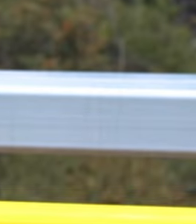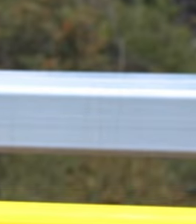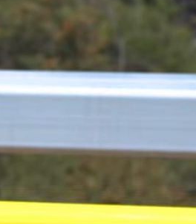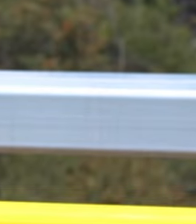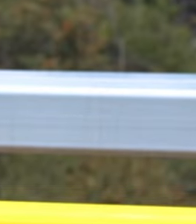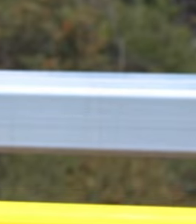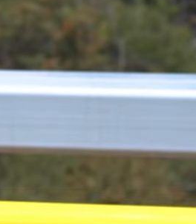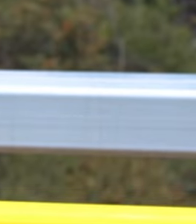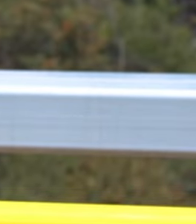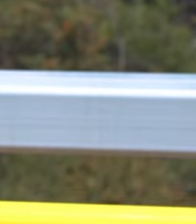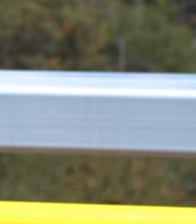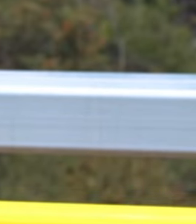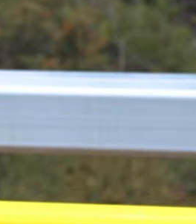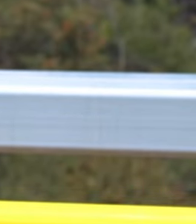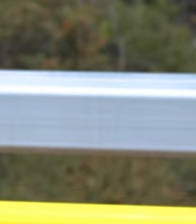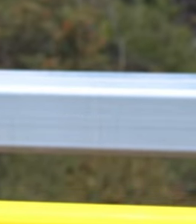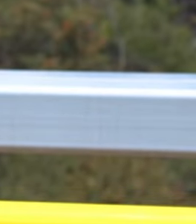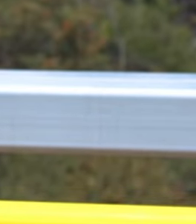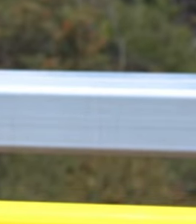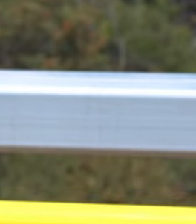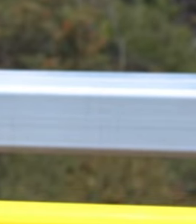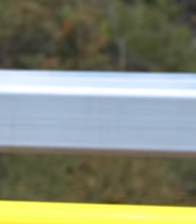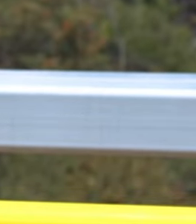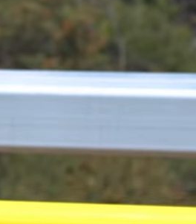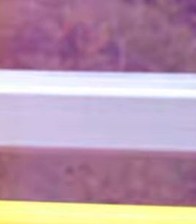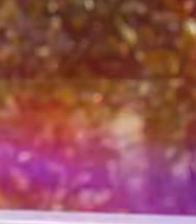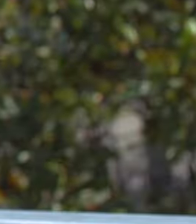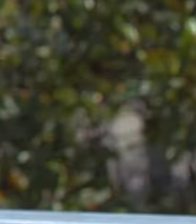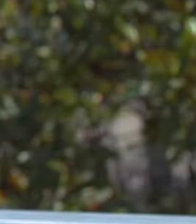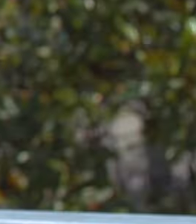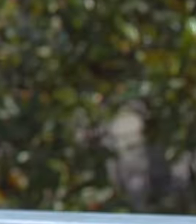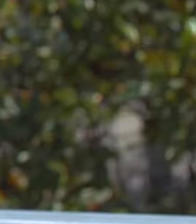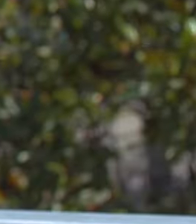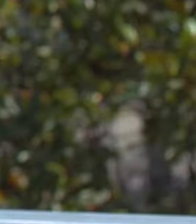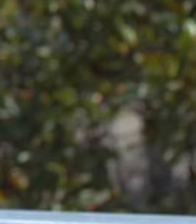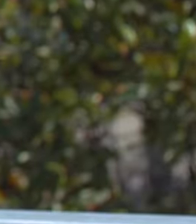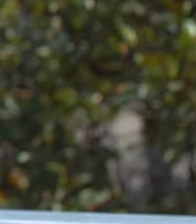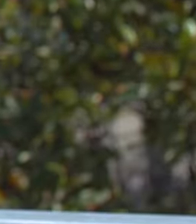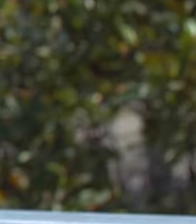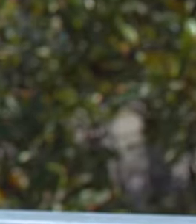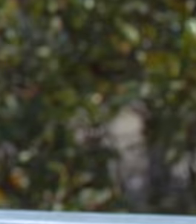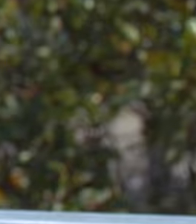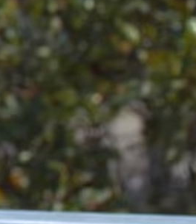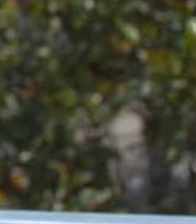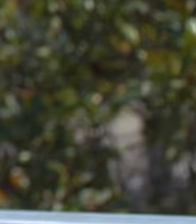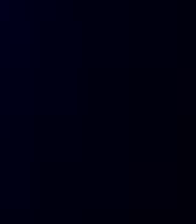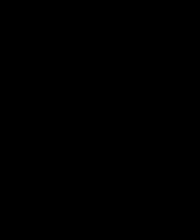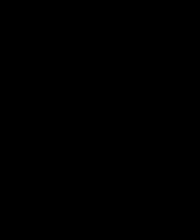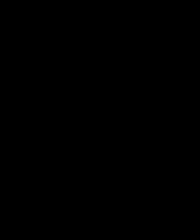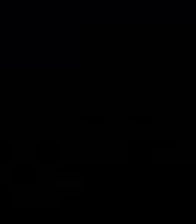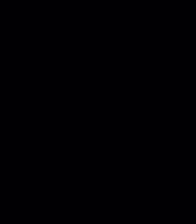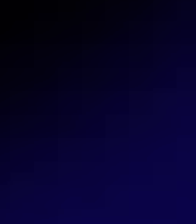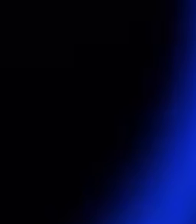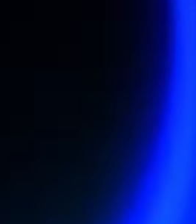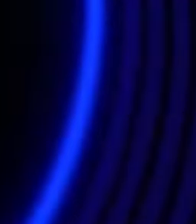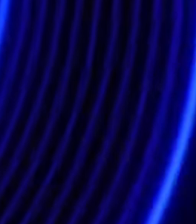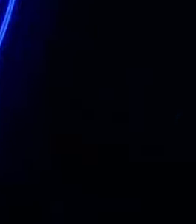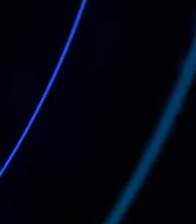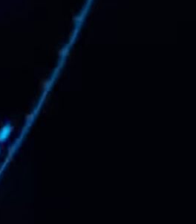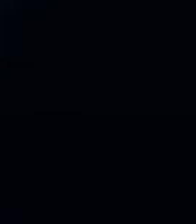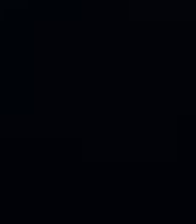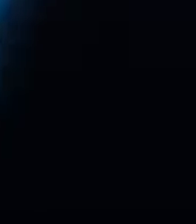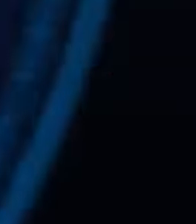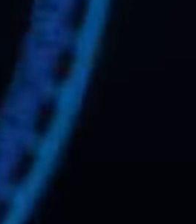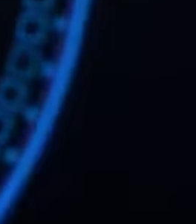de la capital y el país en el canal de YouTube de El Tiempo. Suscríbase y active las notificaciones.